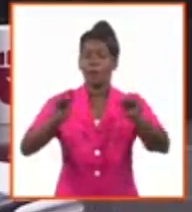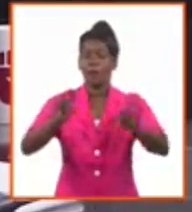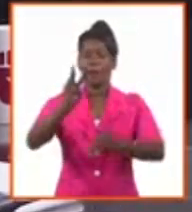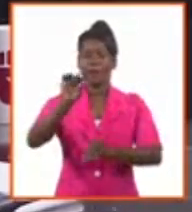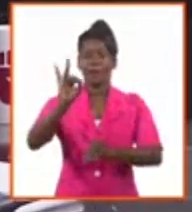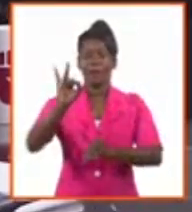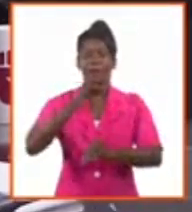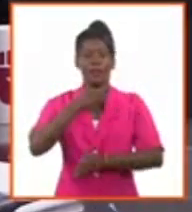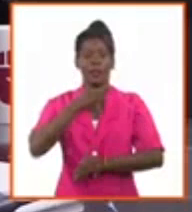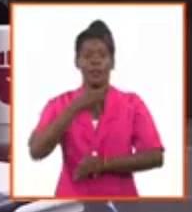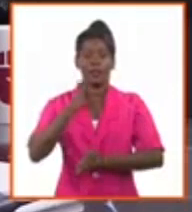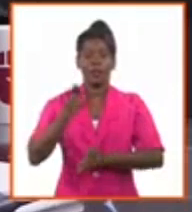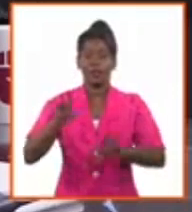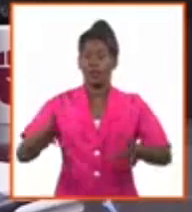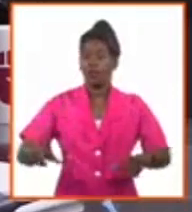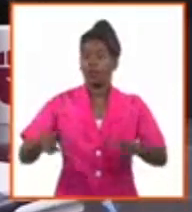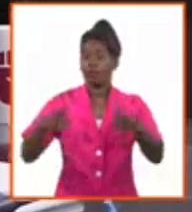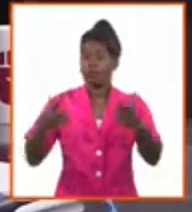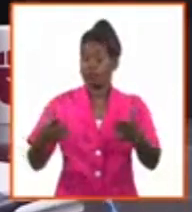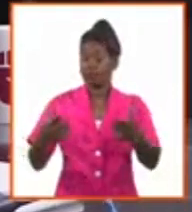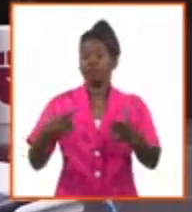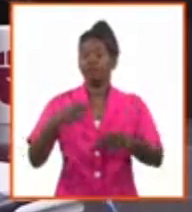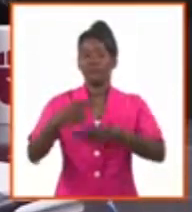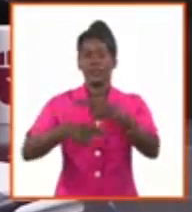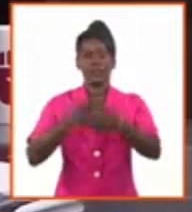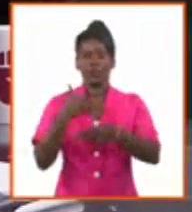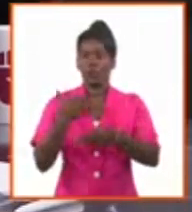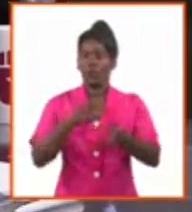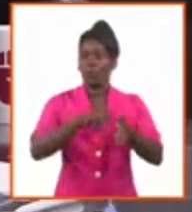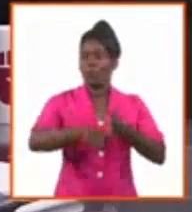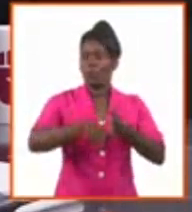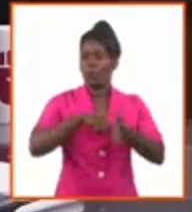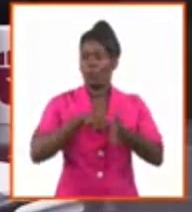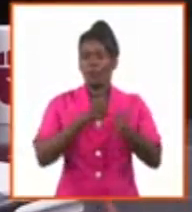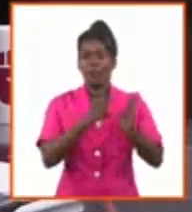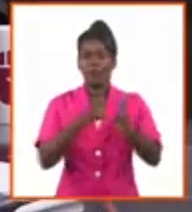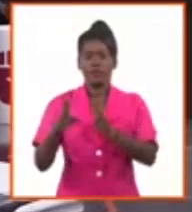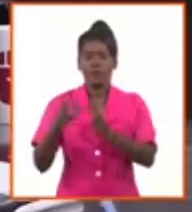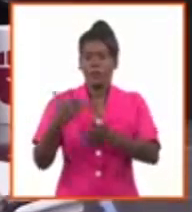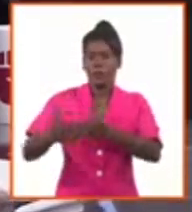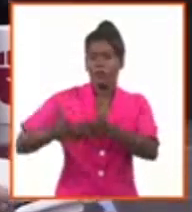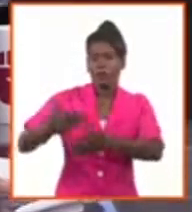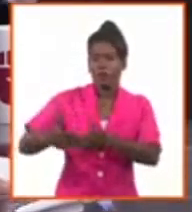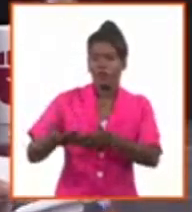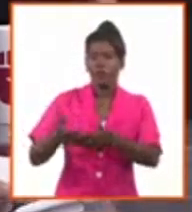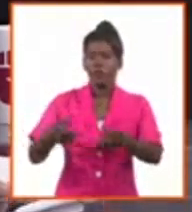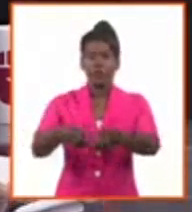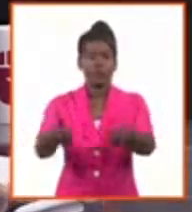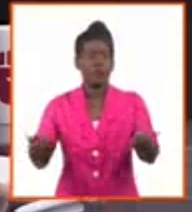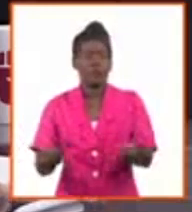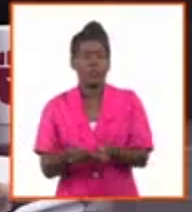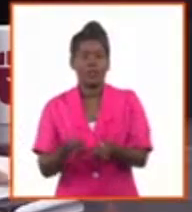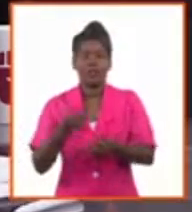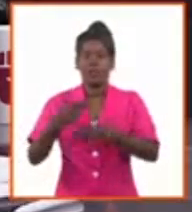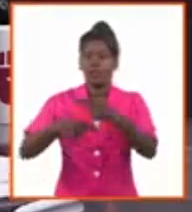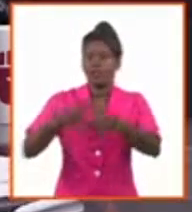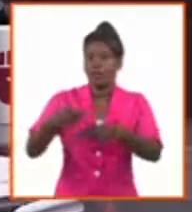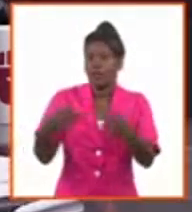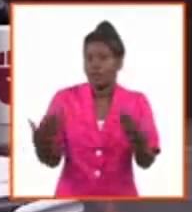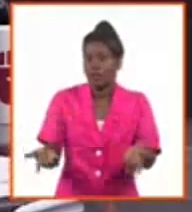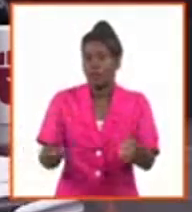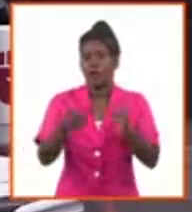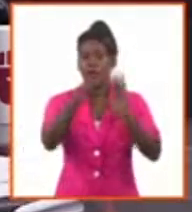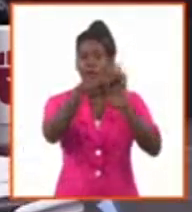del centenario de la FEU. ¿Cómo han concebido todo el proceso del Congreso? ¿Cuáles serán los temas